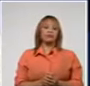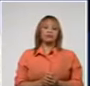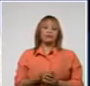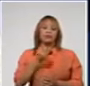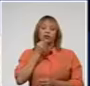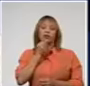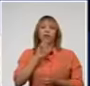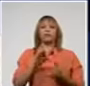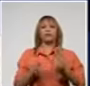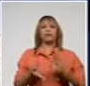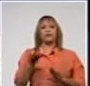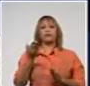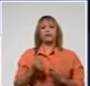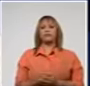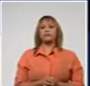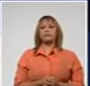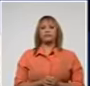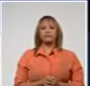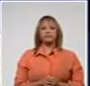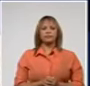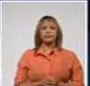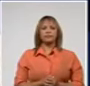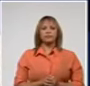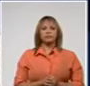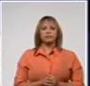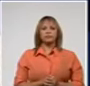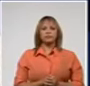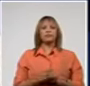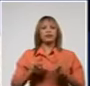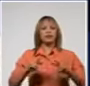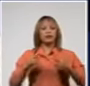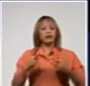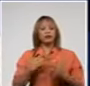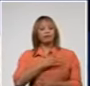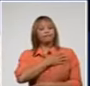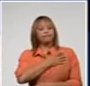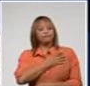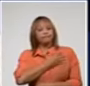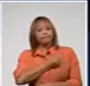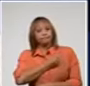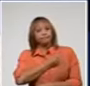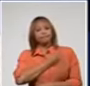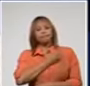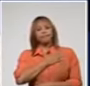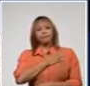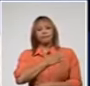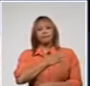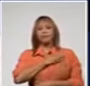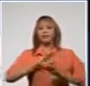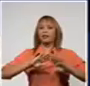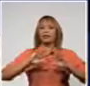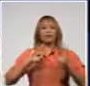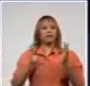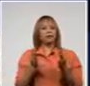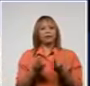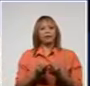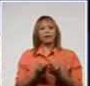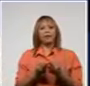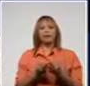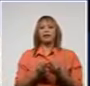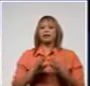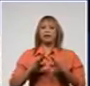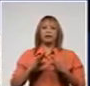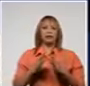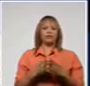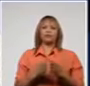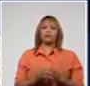posible su recuperación. Reiteramos nuestras condolencias a todos sus familiares, allegados y demás.